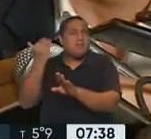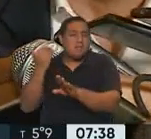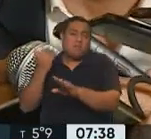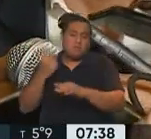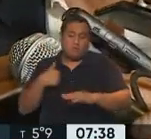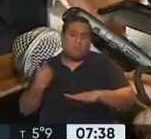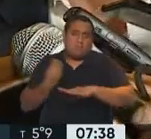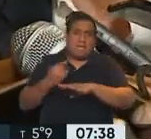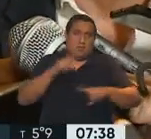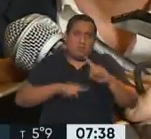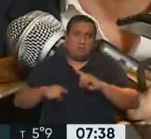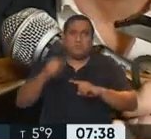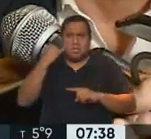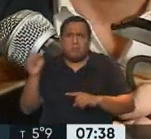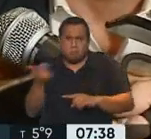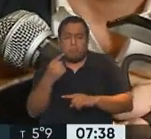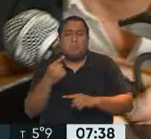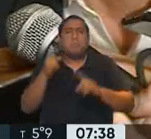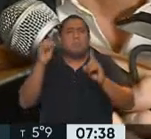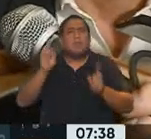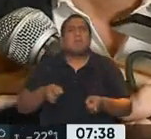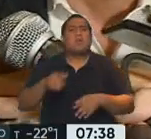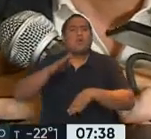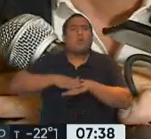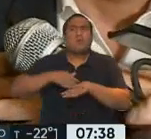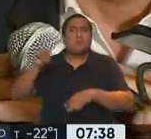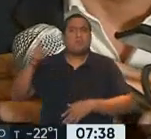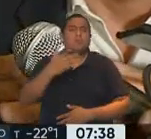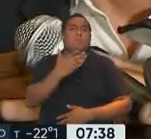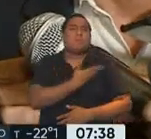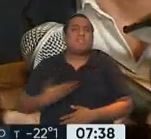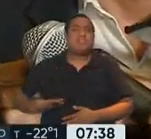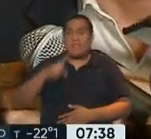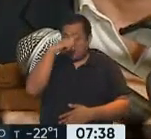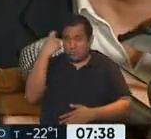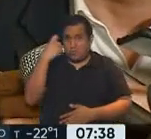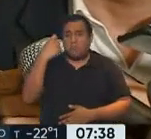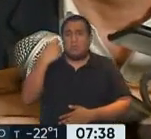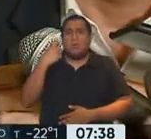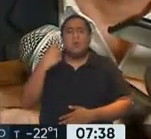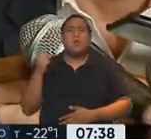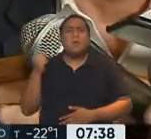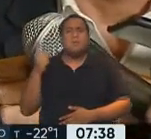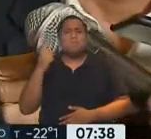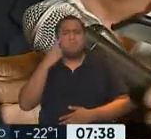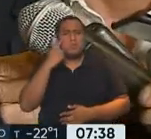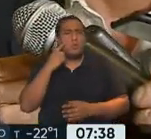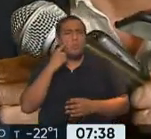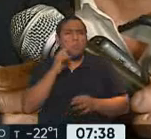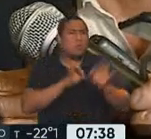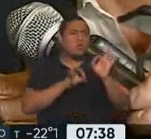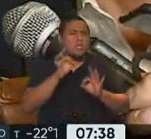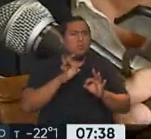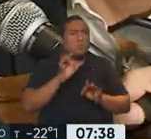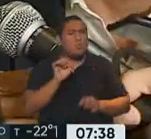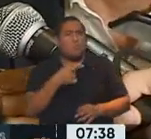y también un compromiso del presidente de la nación de tomar un proyecto común de